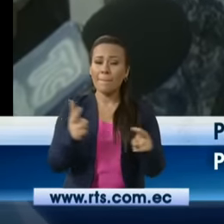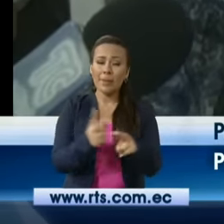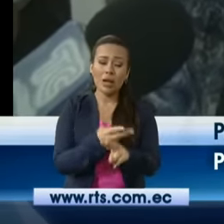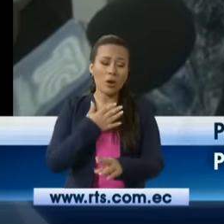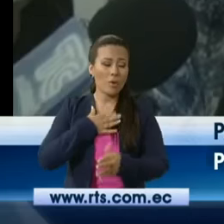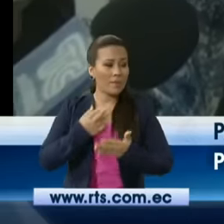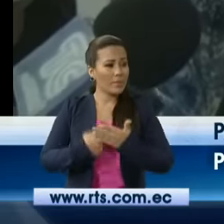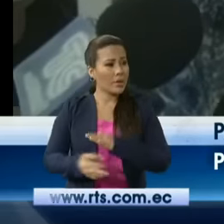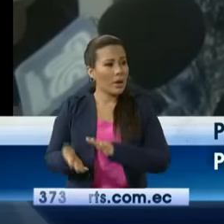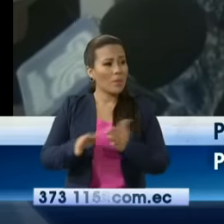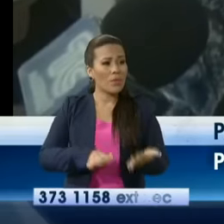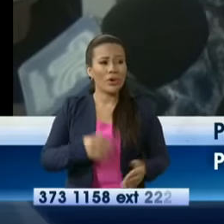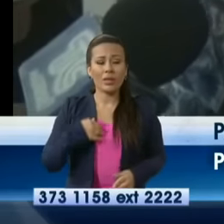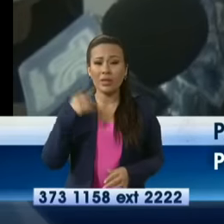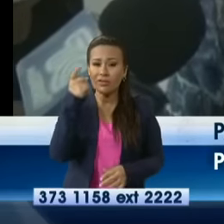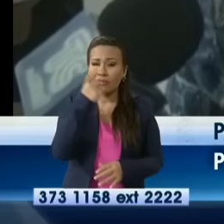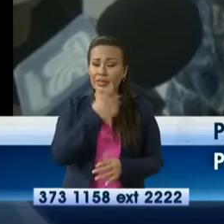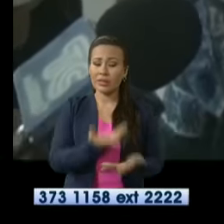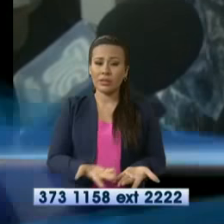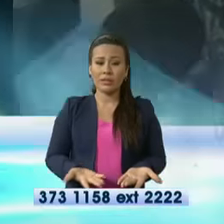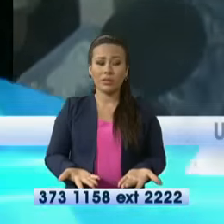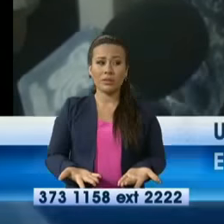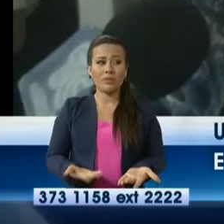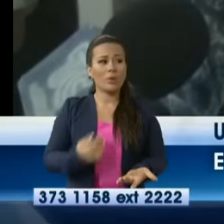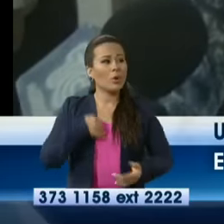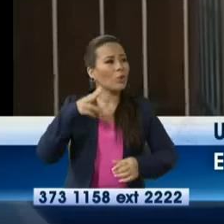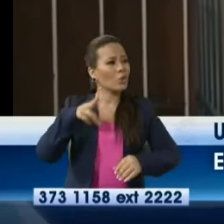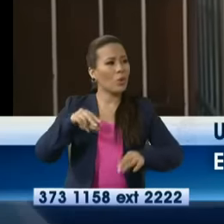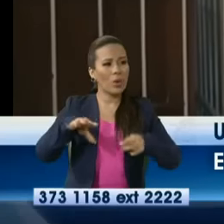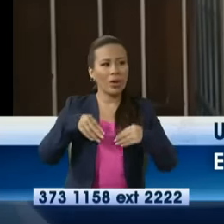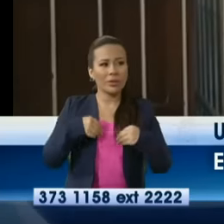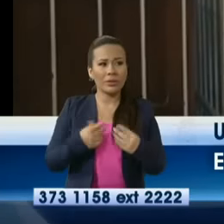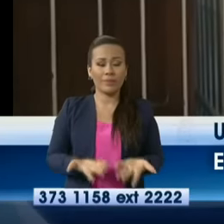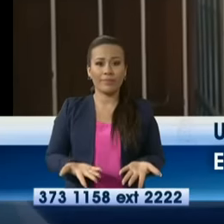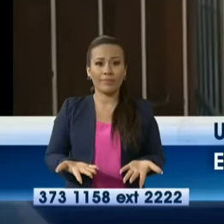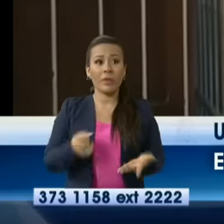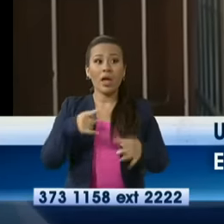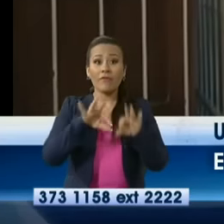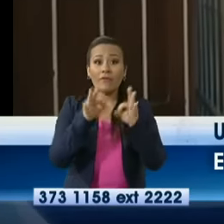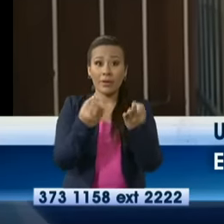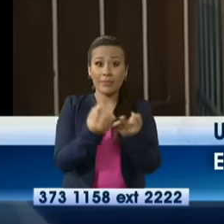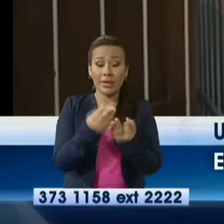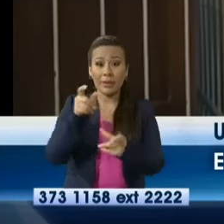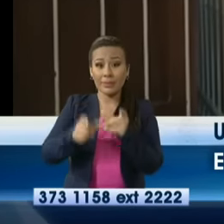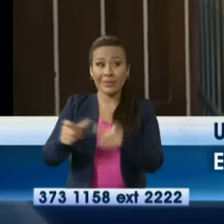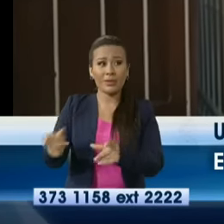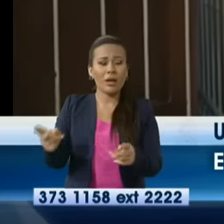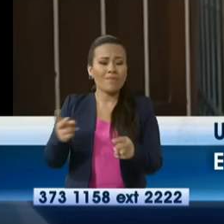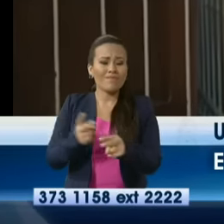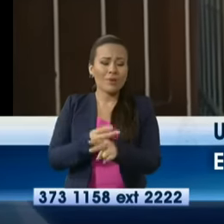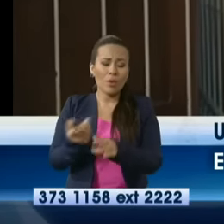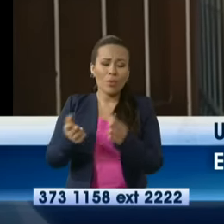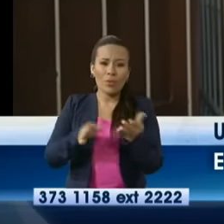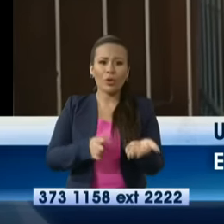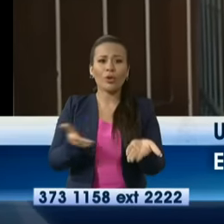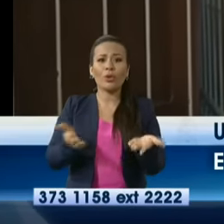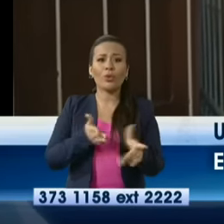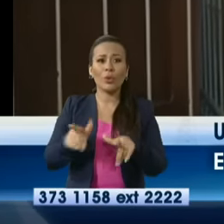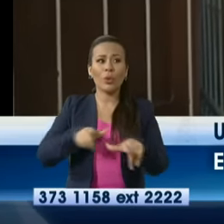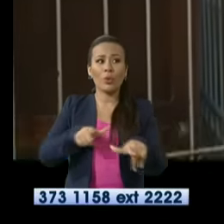terrible que puede tener un ser humano y eso no es justo. Los familiares de la joven que fue cruelmente asesinada en el cantón Buena Fe